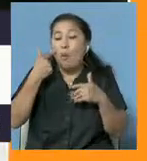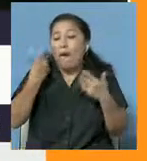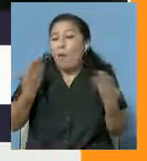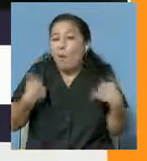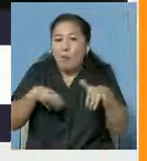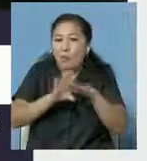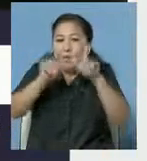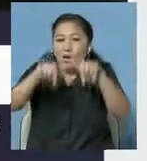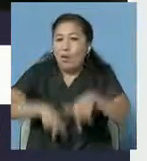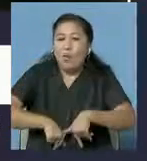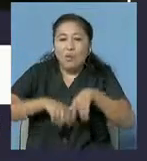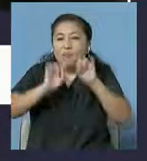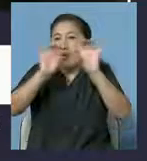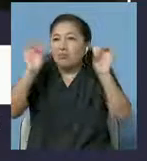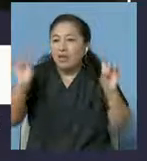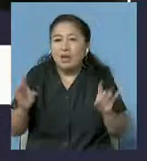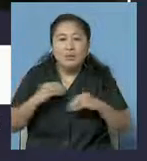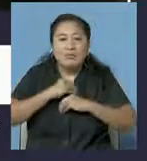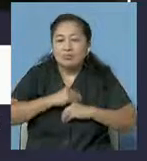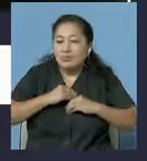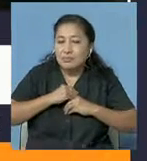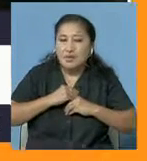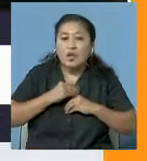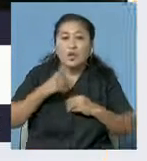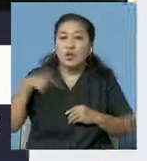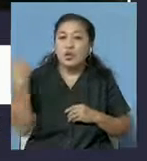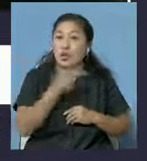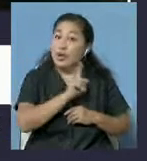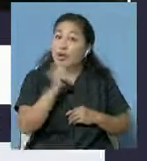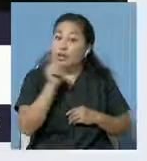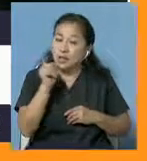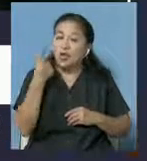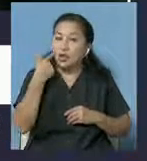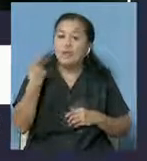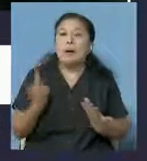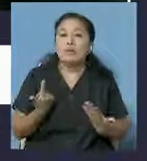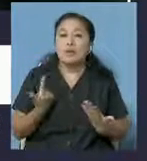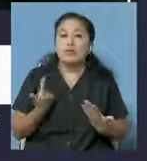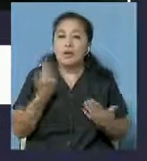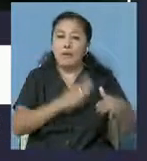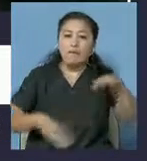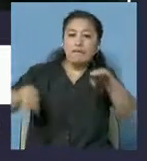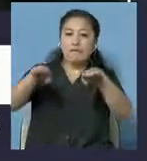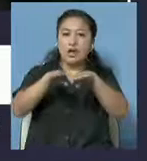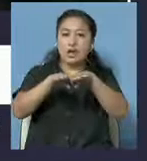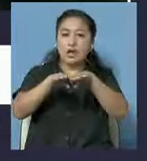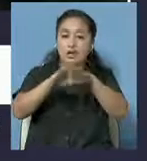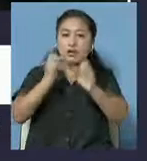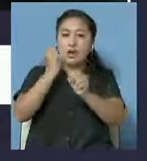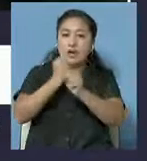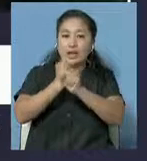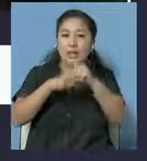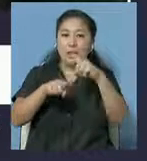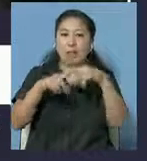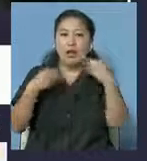estamos, pero como siempre digo, nosotros los dirigentes nos tenemos que poner a la altura de la institución y